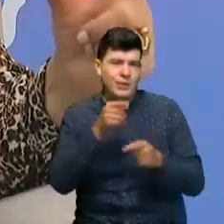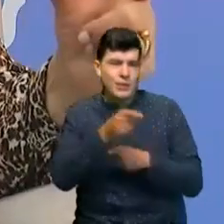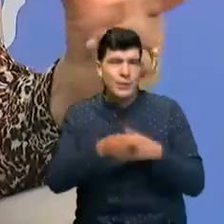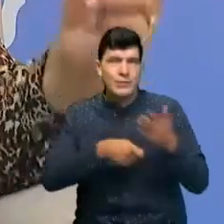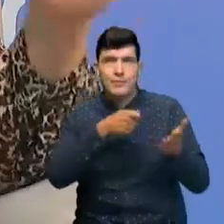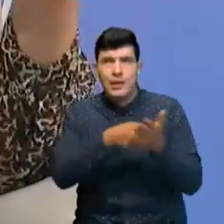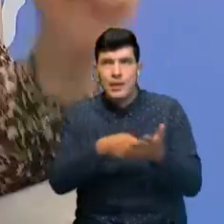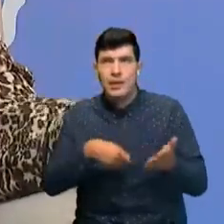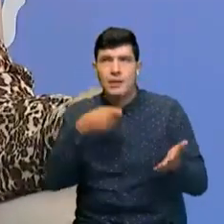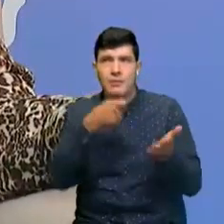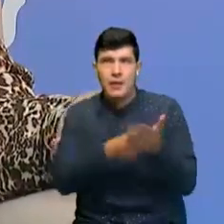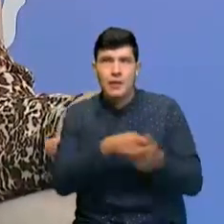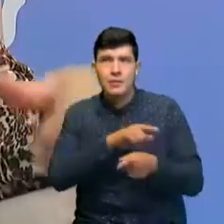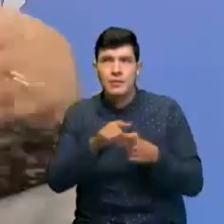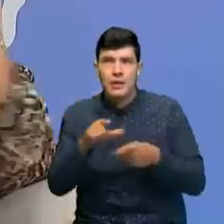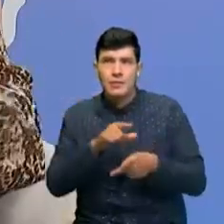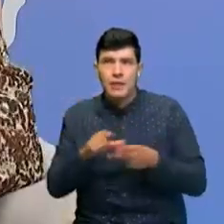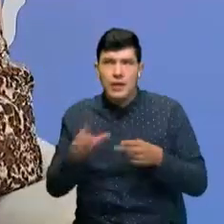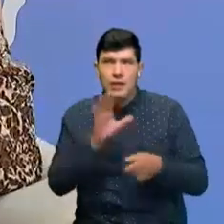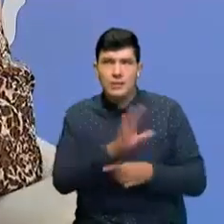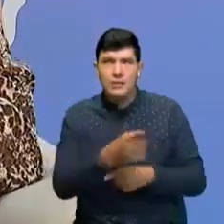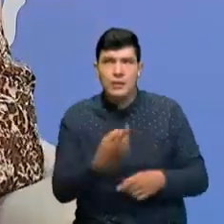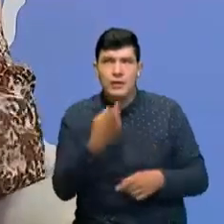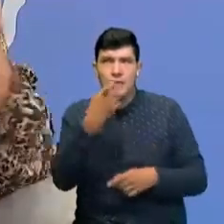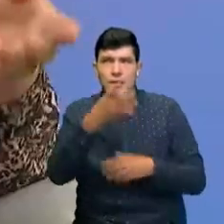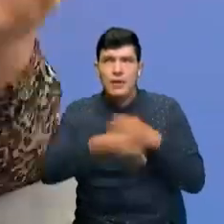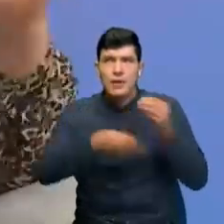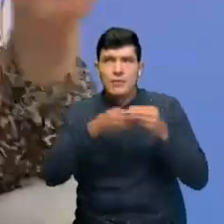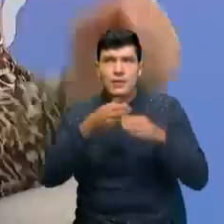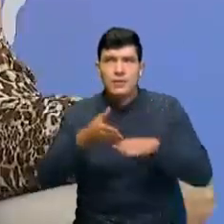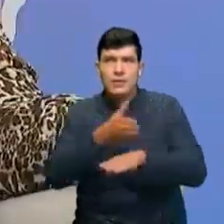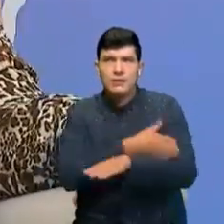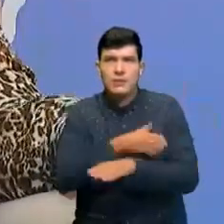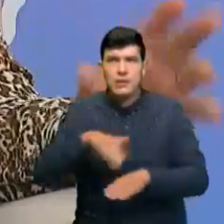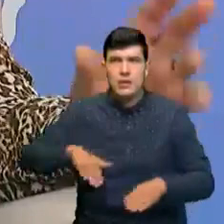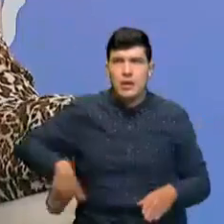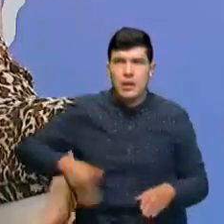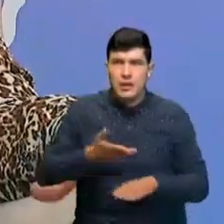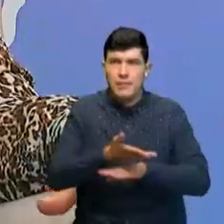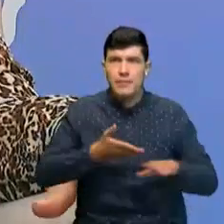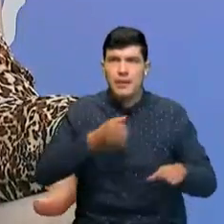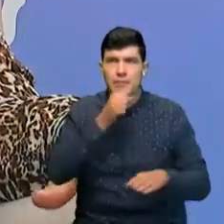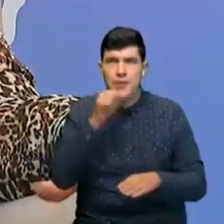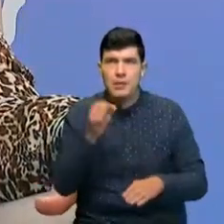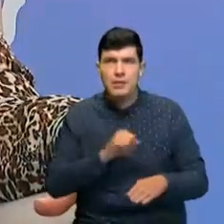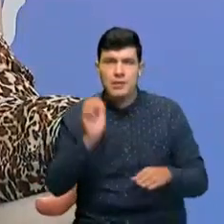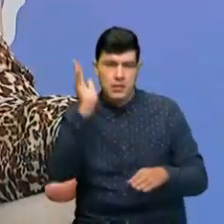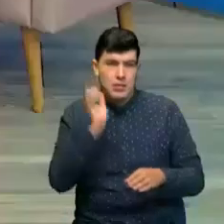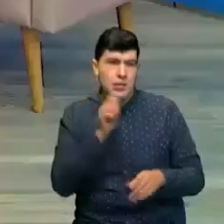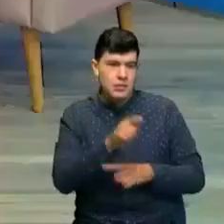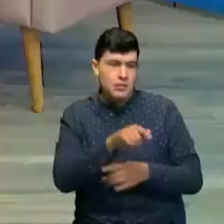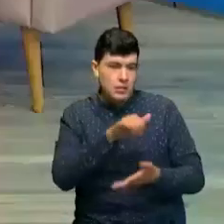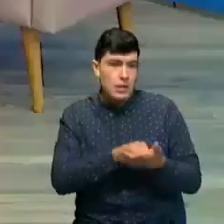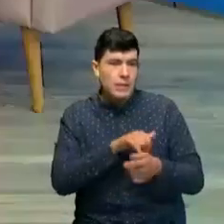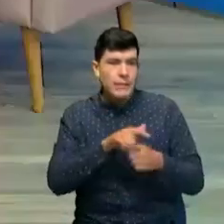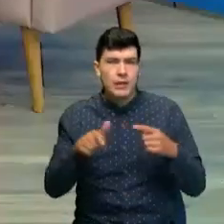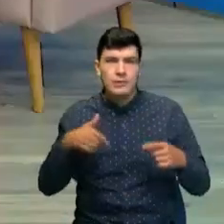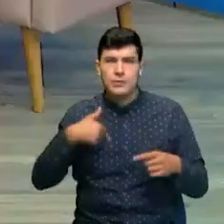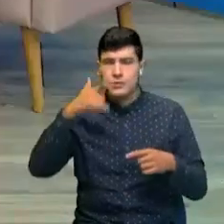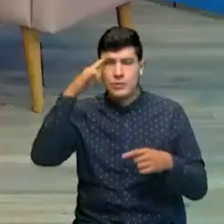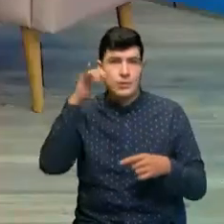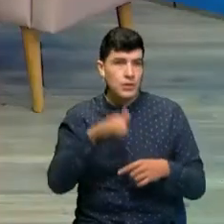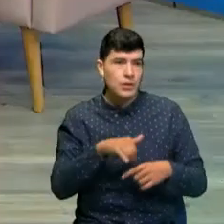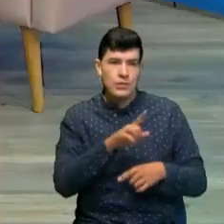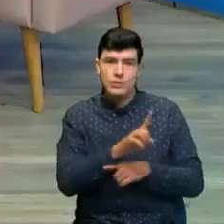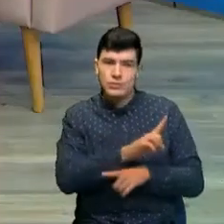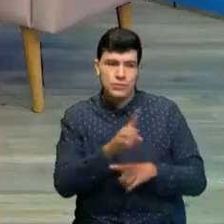las poquitas semanas que le hace falta para después retornar o pedir la pensión de vejez en este caso suyo. Pero no creo que haya